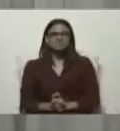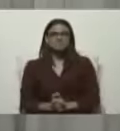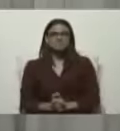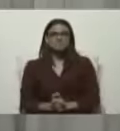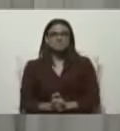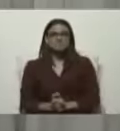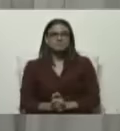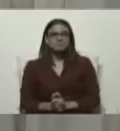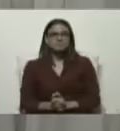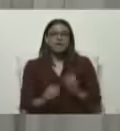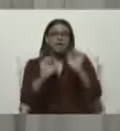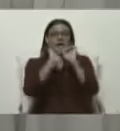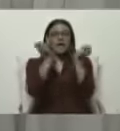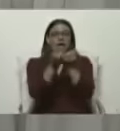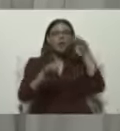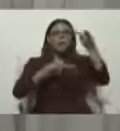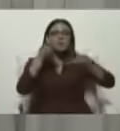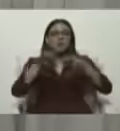Geopolítica del hemisferio.